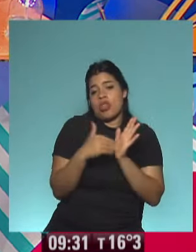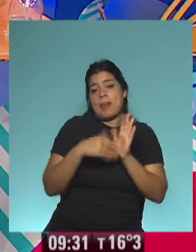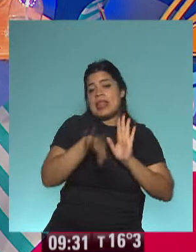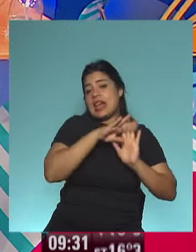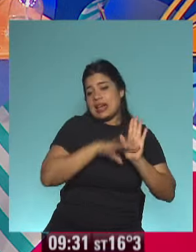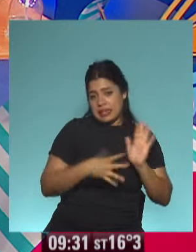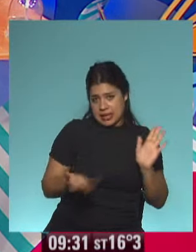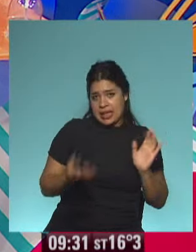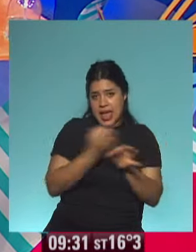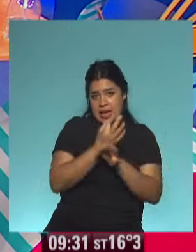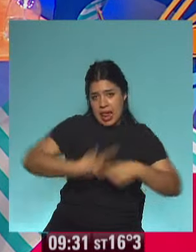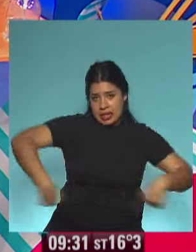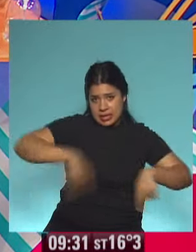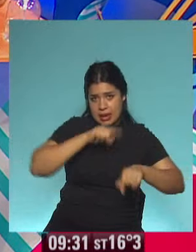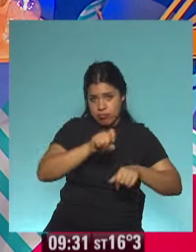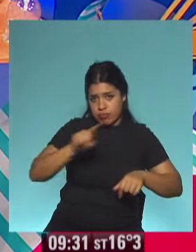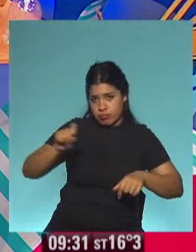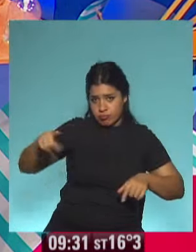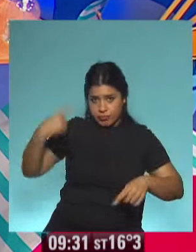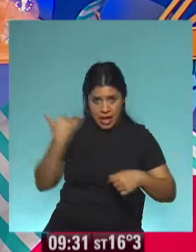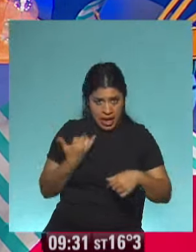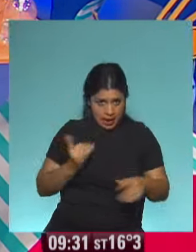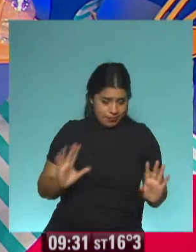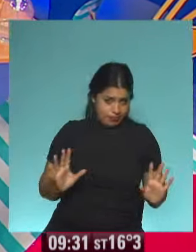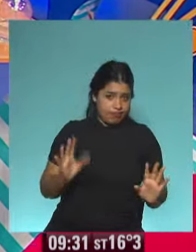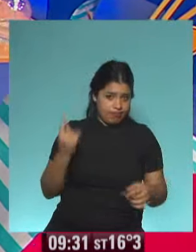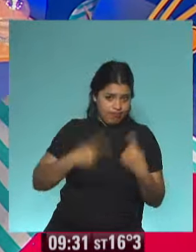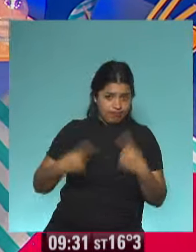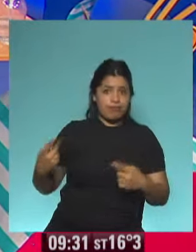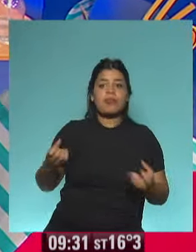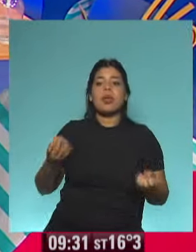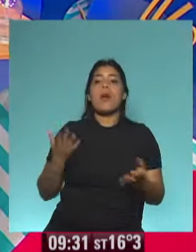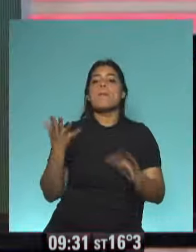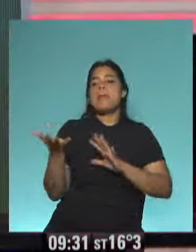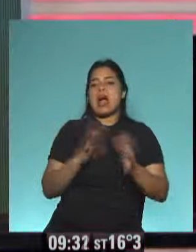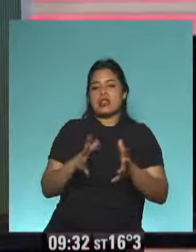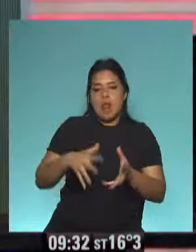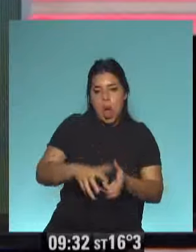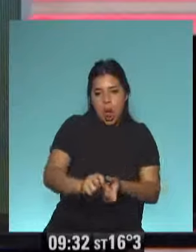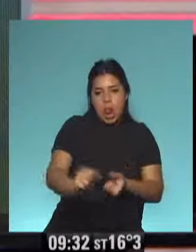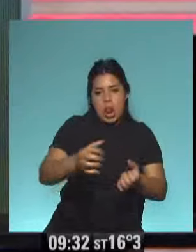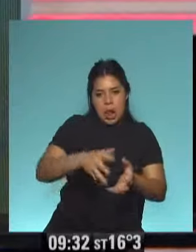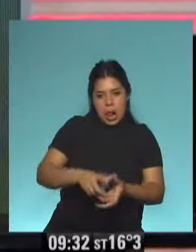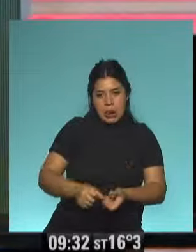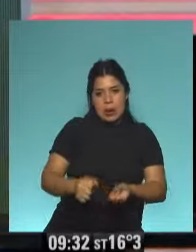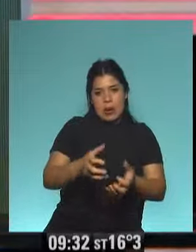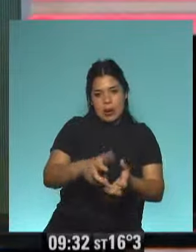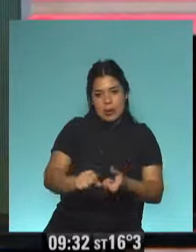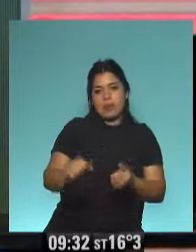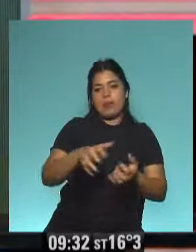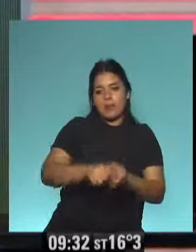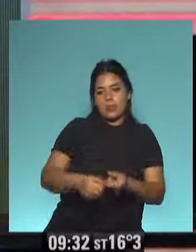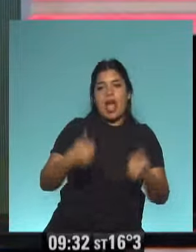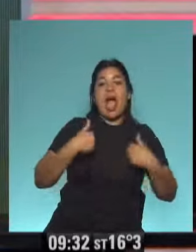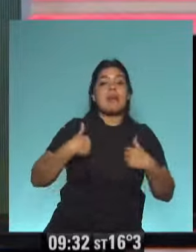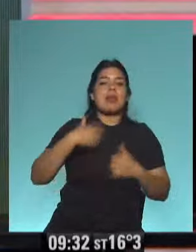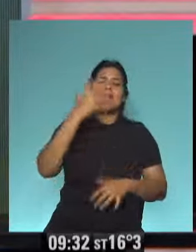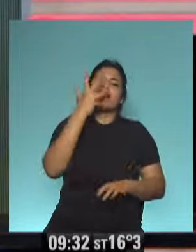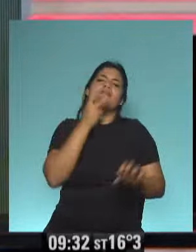características especiales muy esa bien. Masa. Perfecto. Entonces, cuando uno más o menos ya lo tiene así, lo podés sacar a mí porque me encanta amasar, si